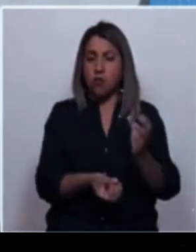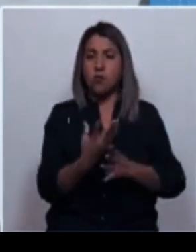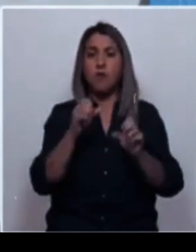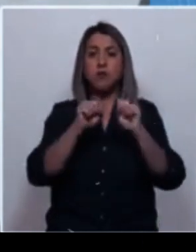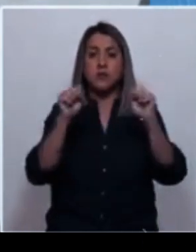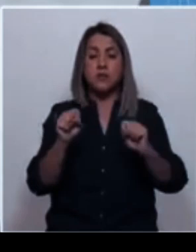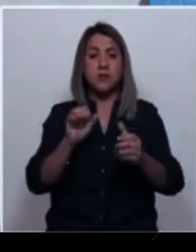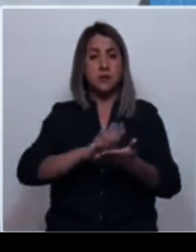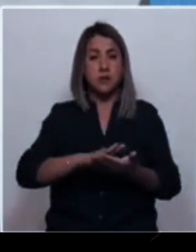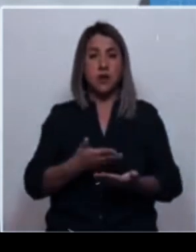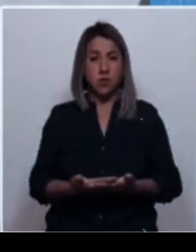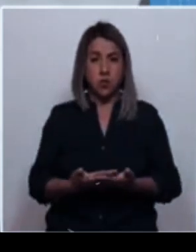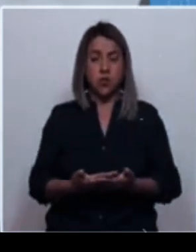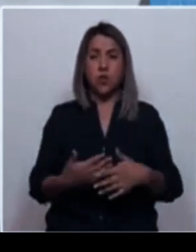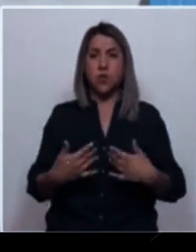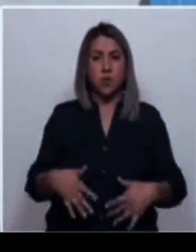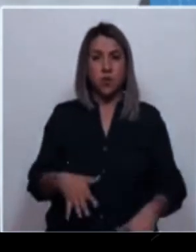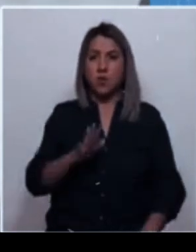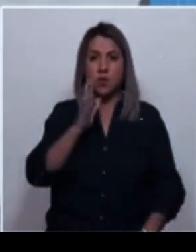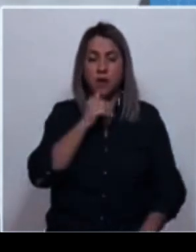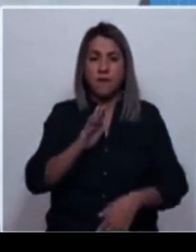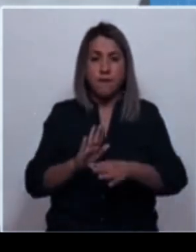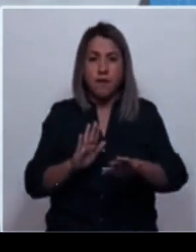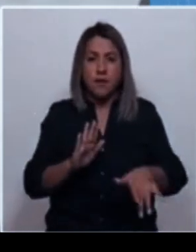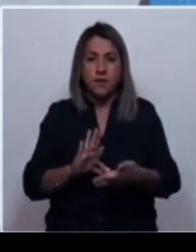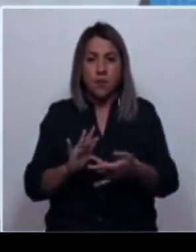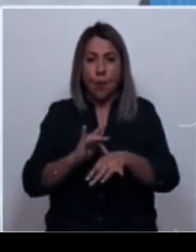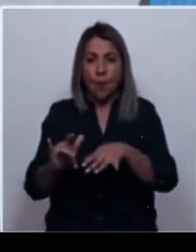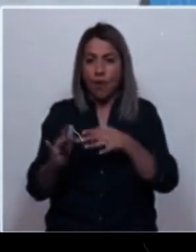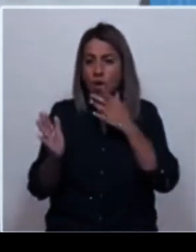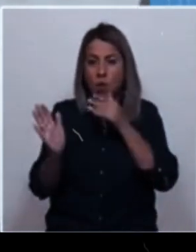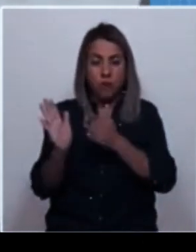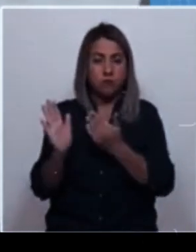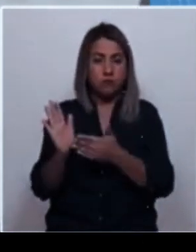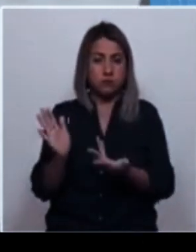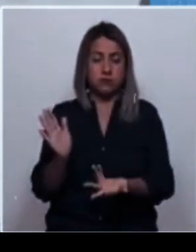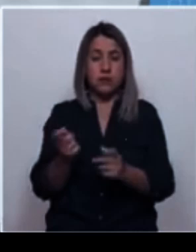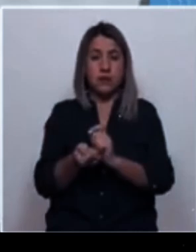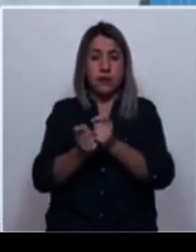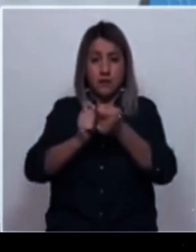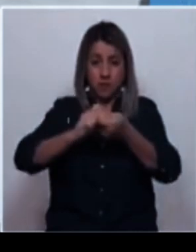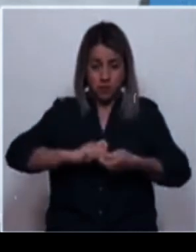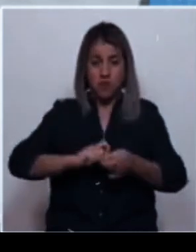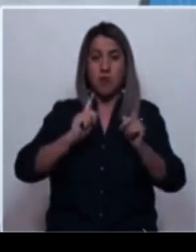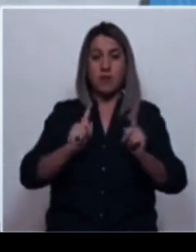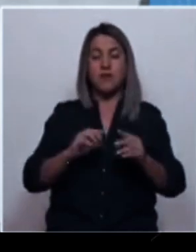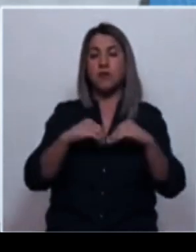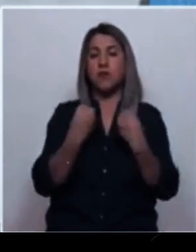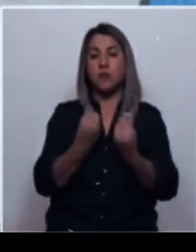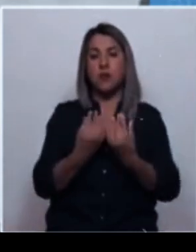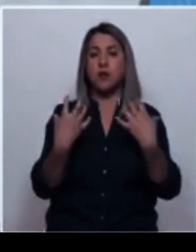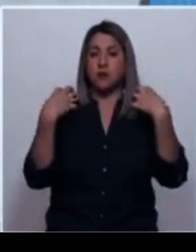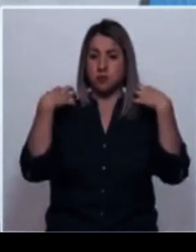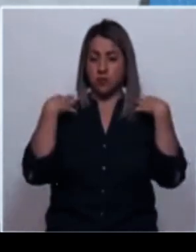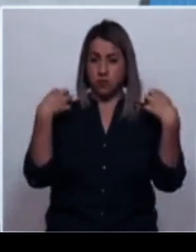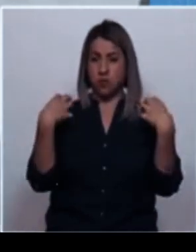vaya que ausencia están es fundamental es una transición debe ser integral responsable y